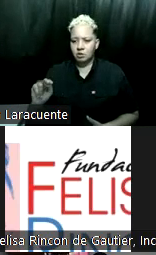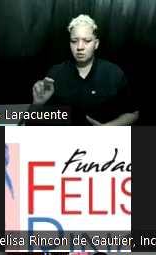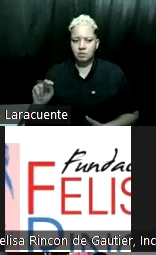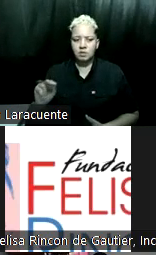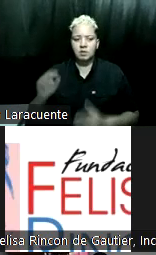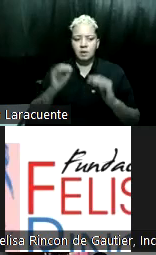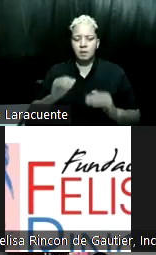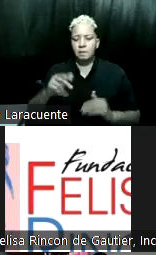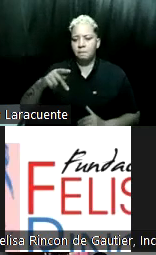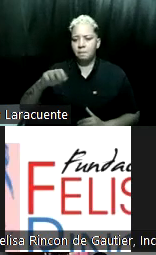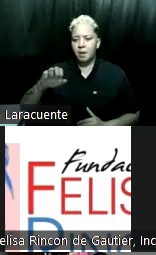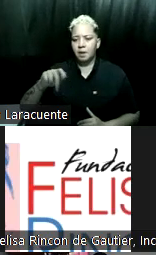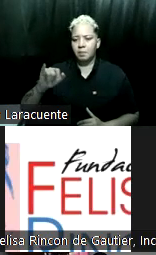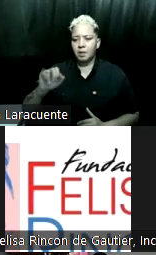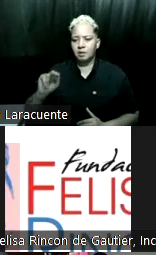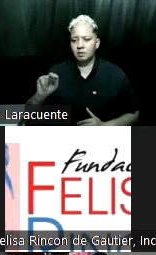Cestero.